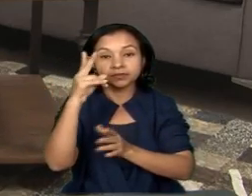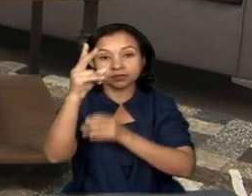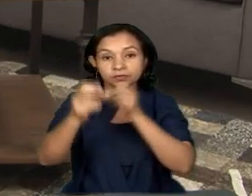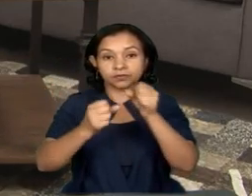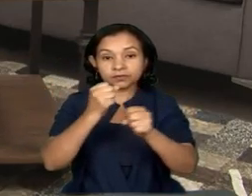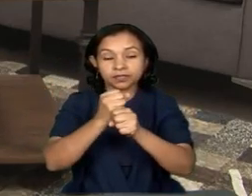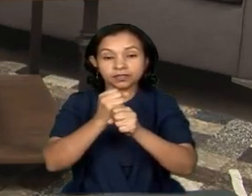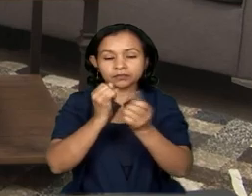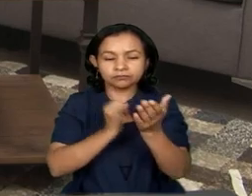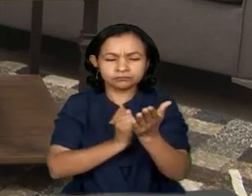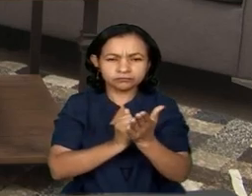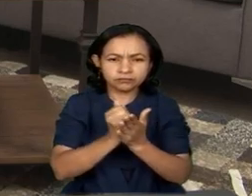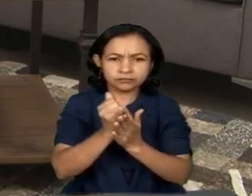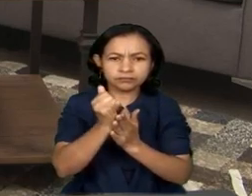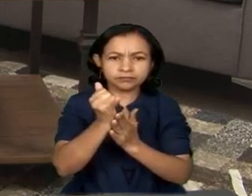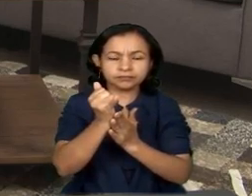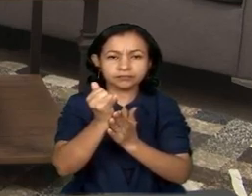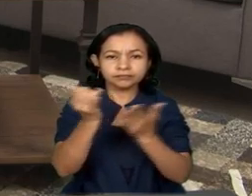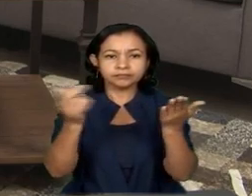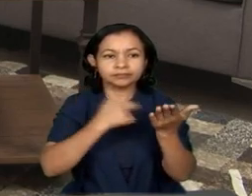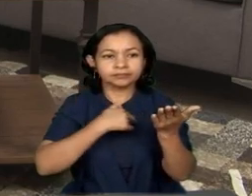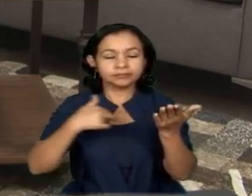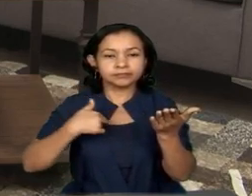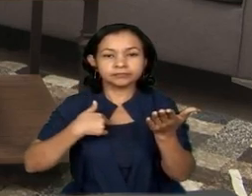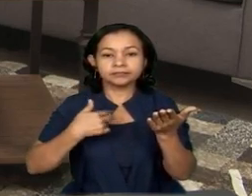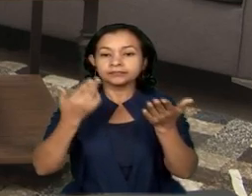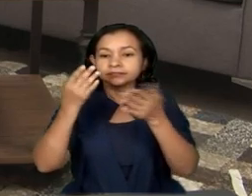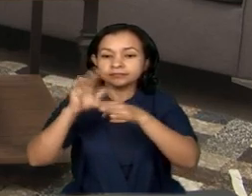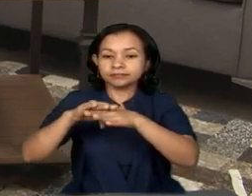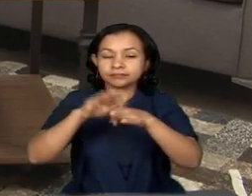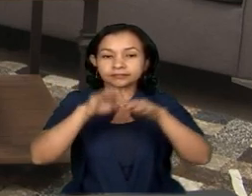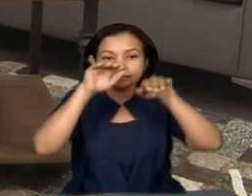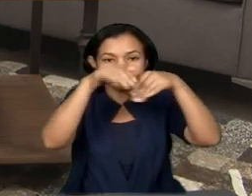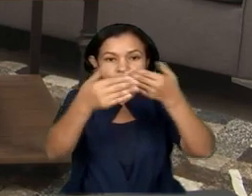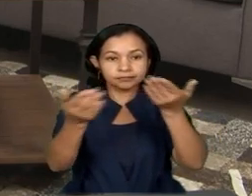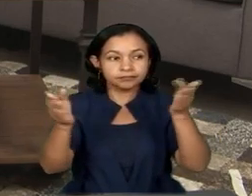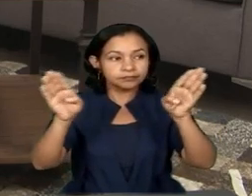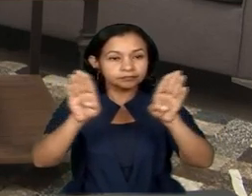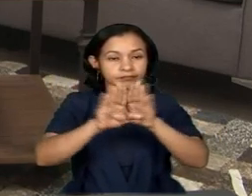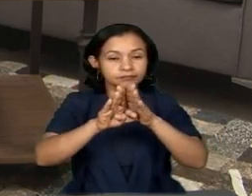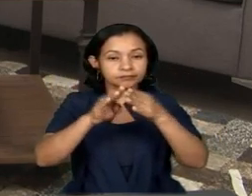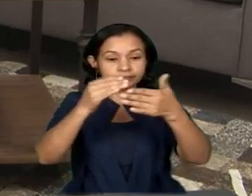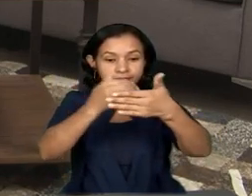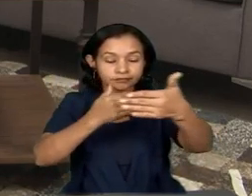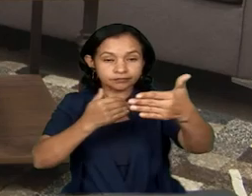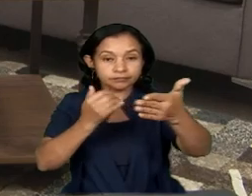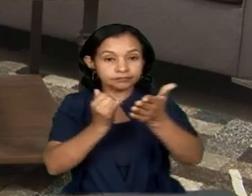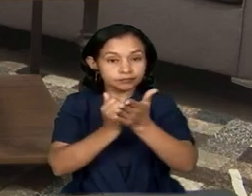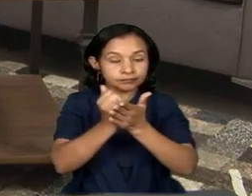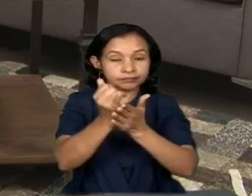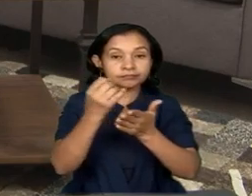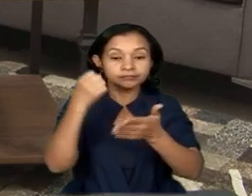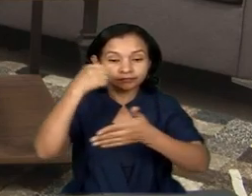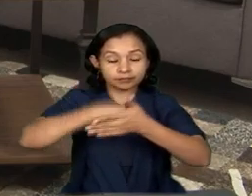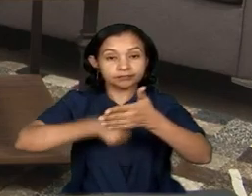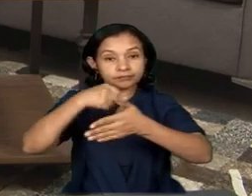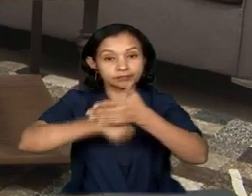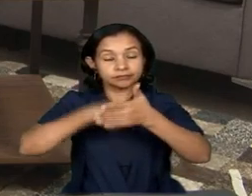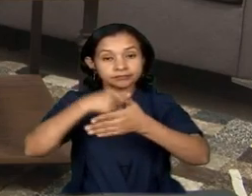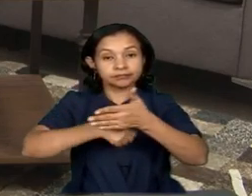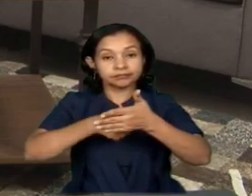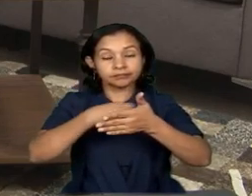hecho diagnóstico, se ha hecho observación en aulas de clase, se han aplicado test, se han detectado los desafíos y se